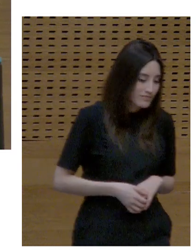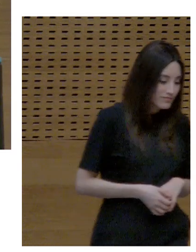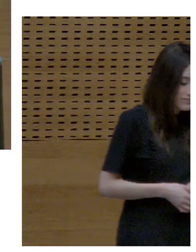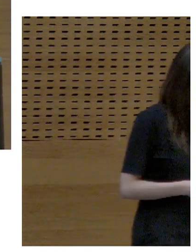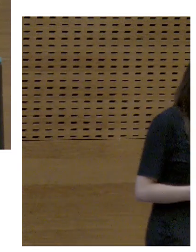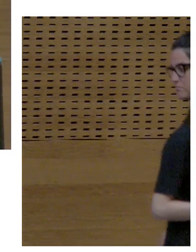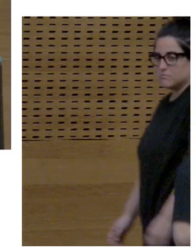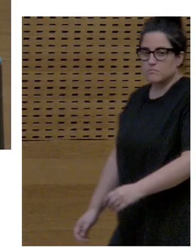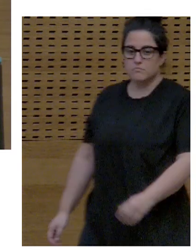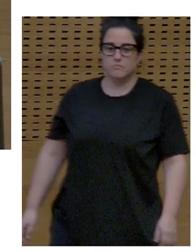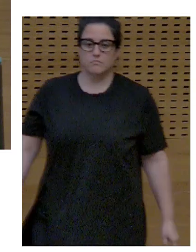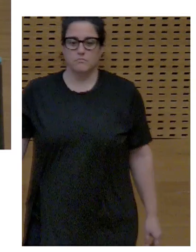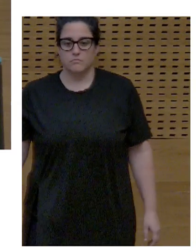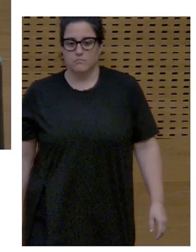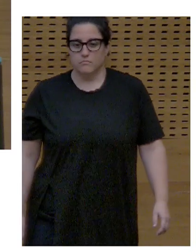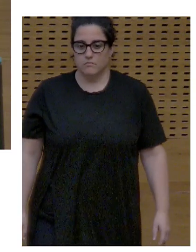A ver.